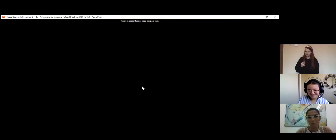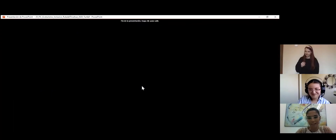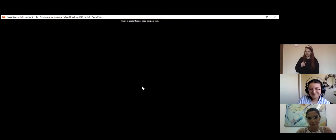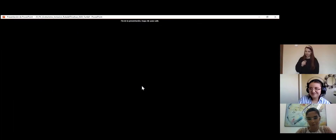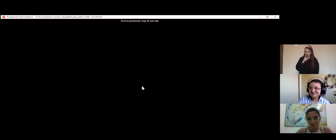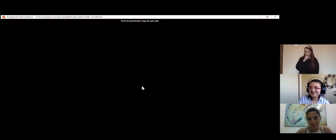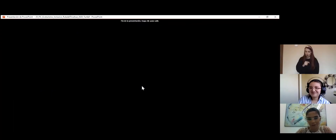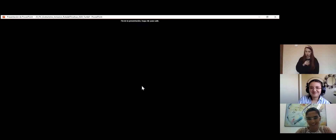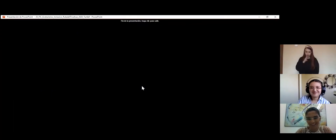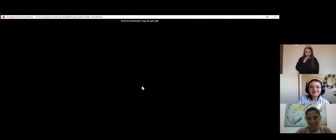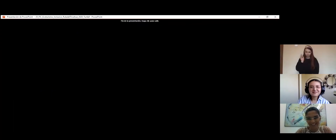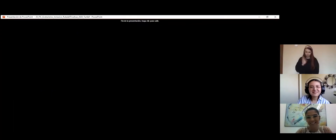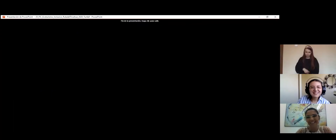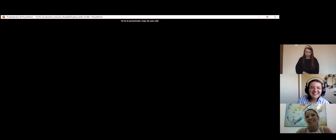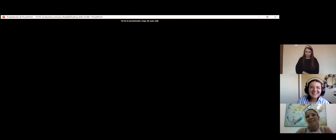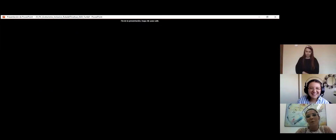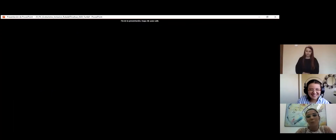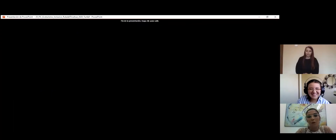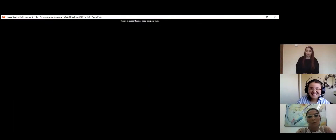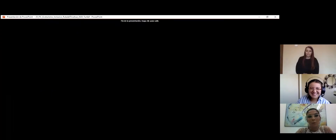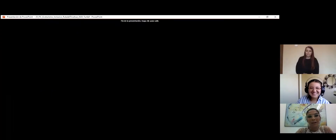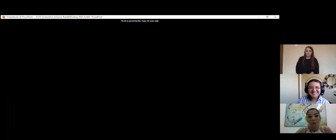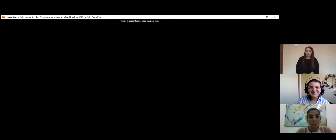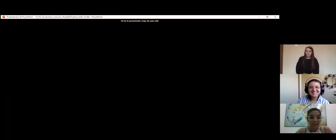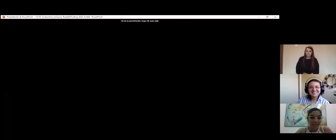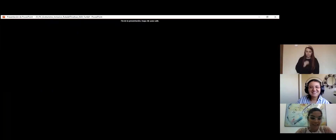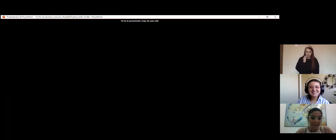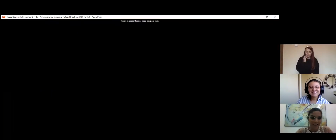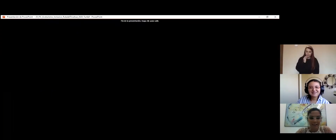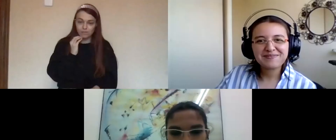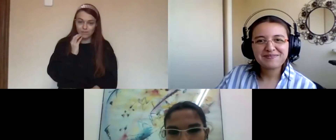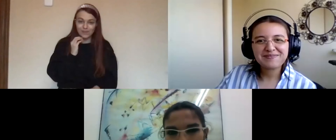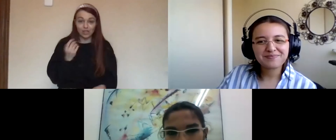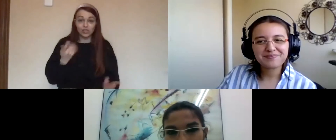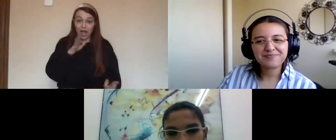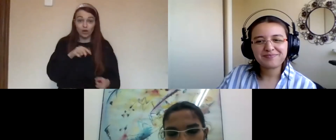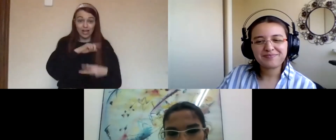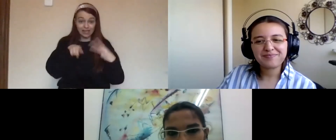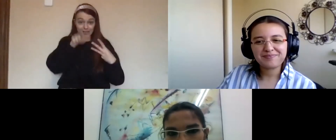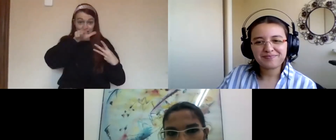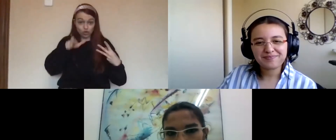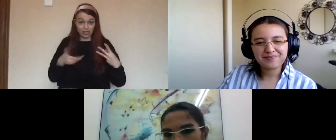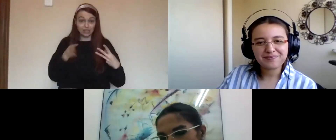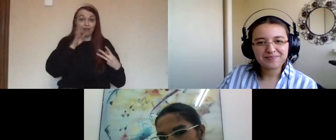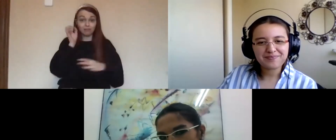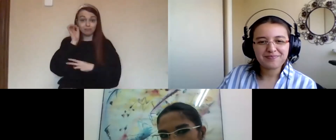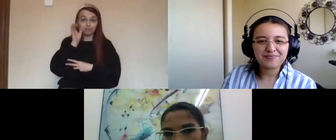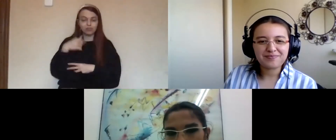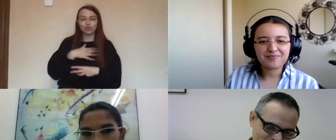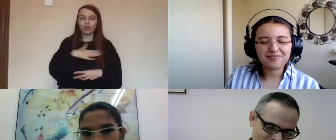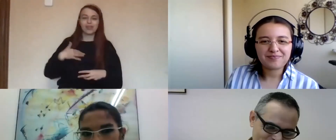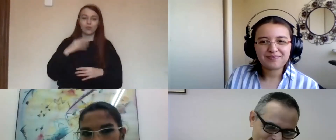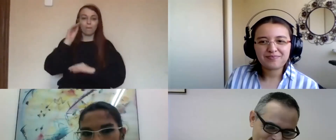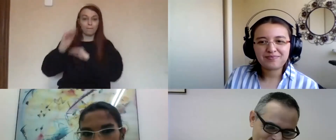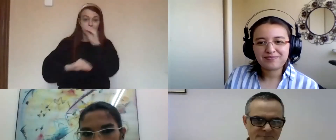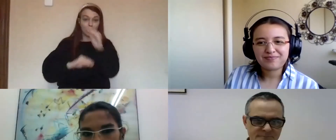son maravillosos. Bueno, pues os voy a trasladar a los tres panelistas un par de preguntas